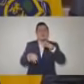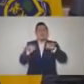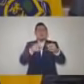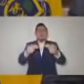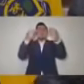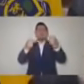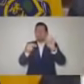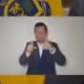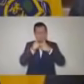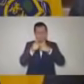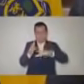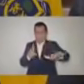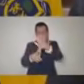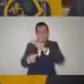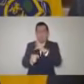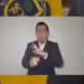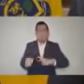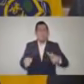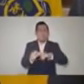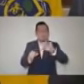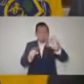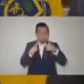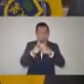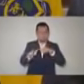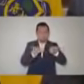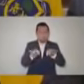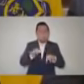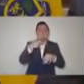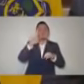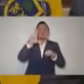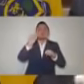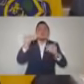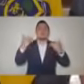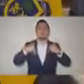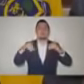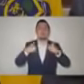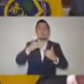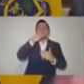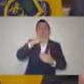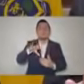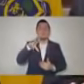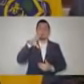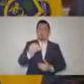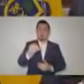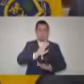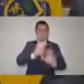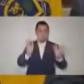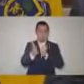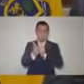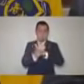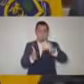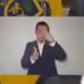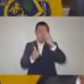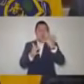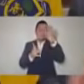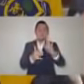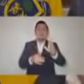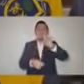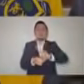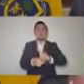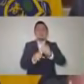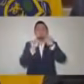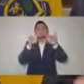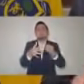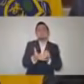qué perder empleos simplemente vamos a volver a tomar conciencia de que no es tiempo para andar de paseo ni de fiesta simplemente vamos a durar